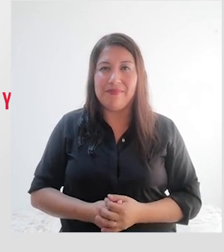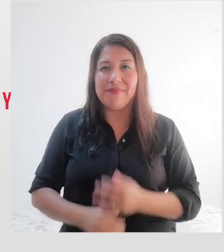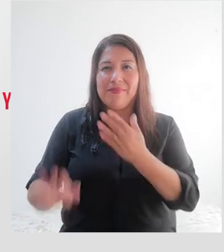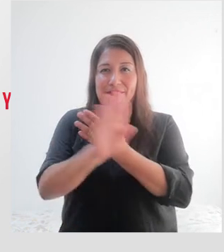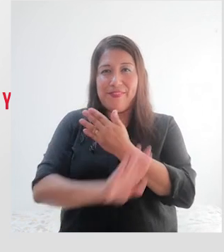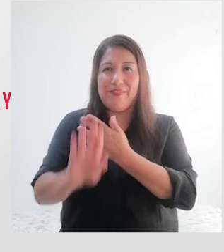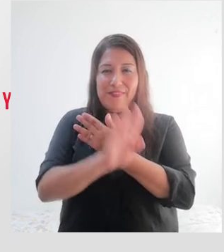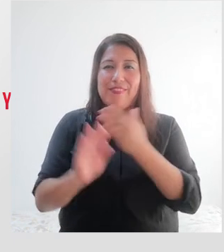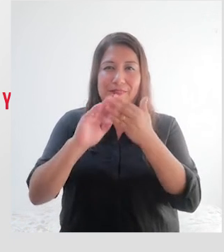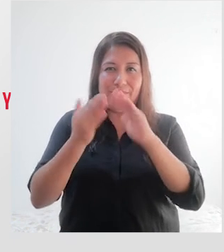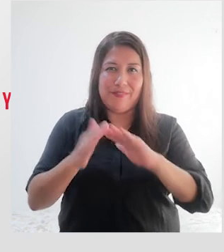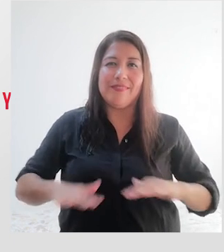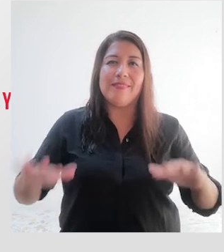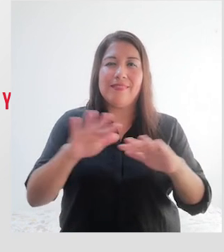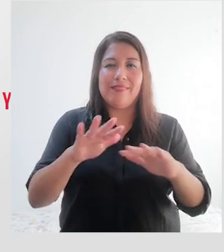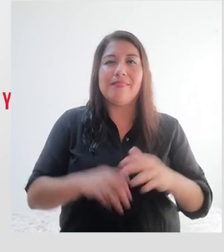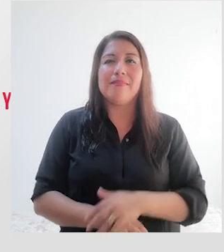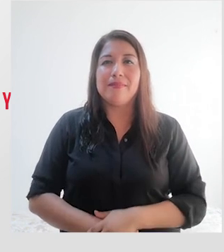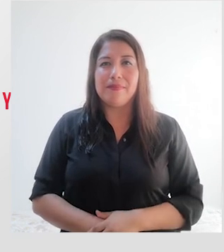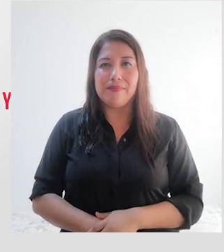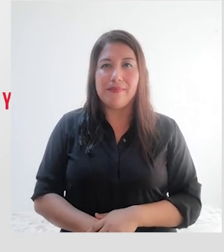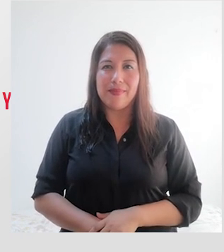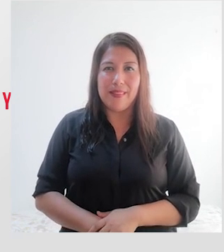Defensa Civil, tarea de todos.